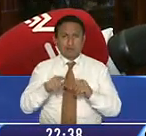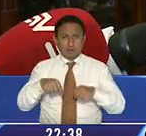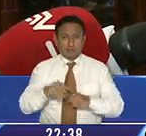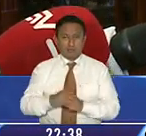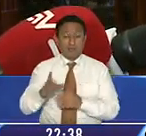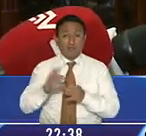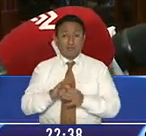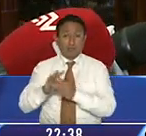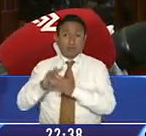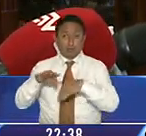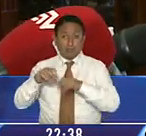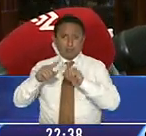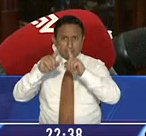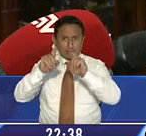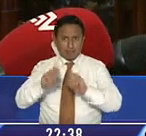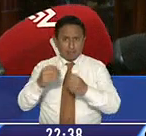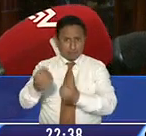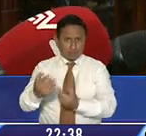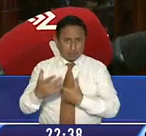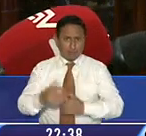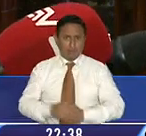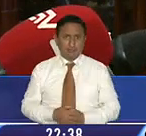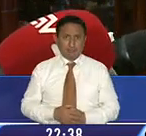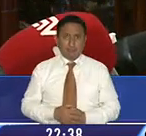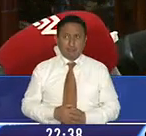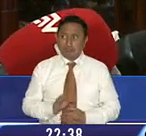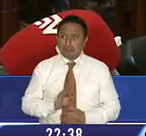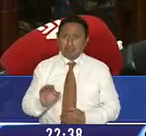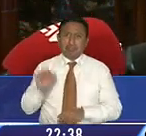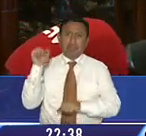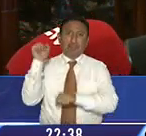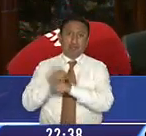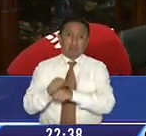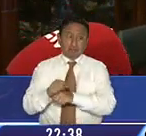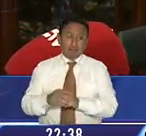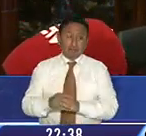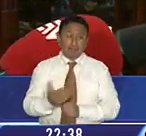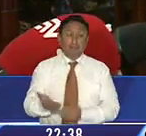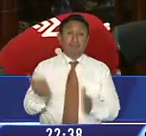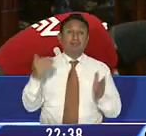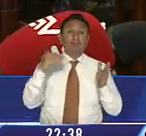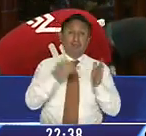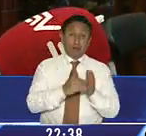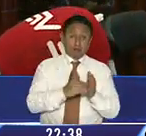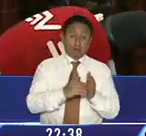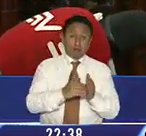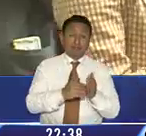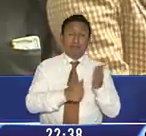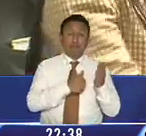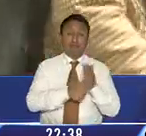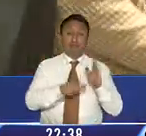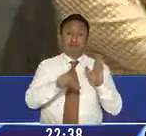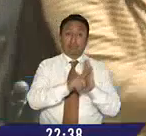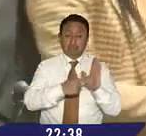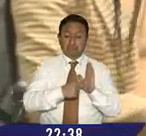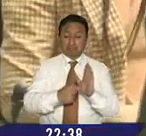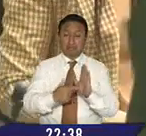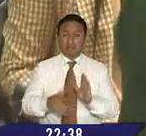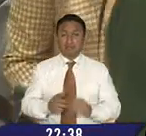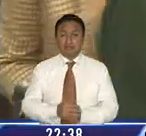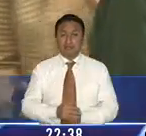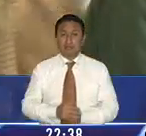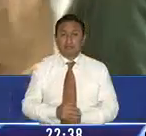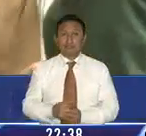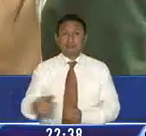pedido el compañero asambleísta Alejandro Jaramillo. Nuevamente, para poder ingresar mediante el Ministerio de la Ley. El legislativo tuvo que